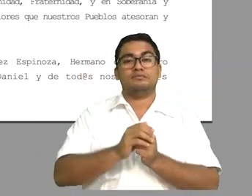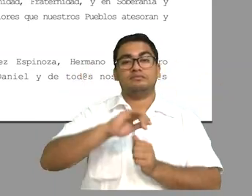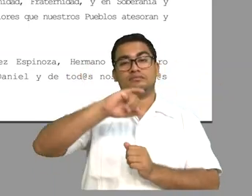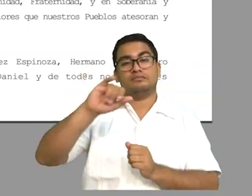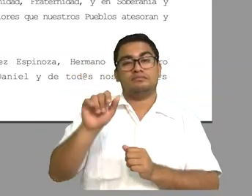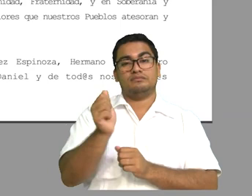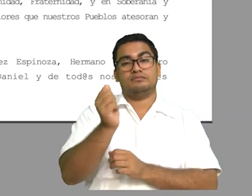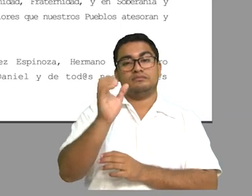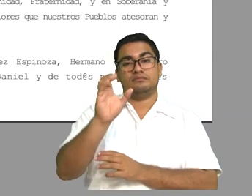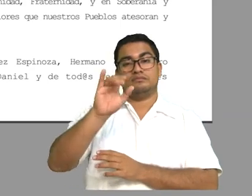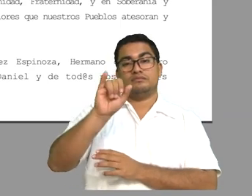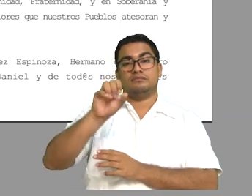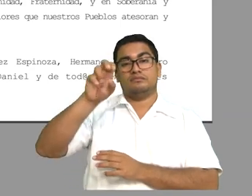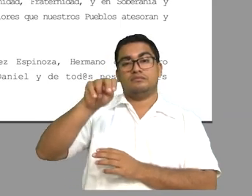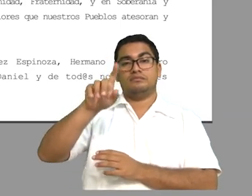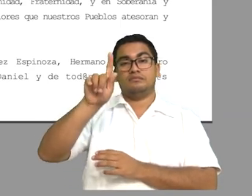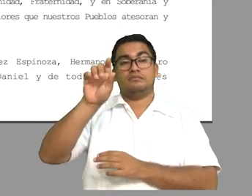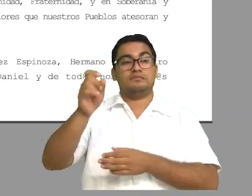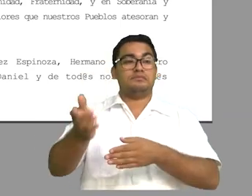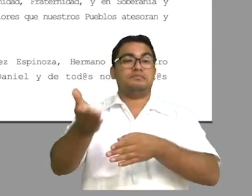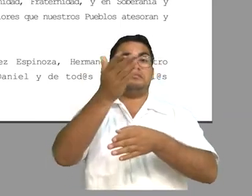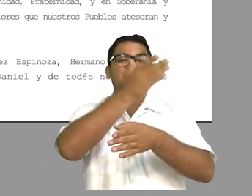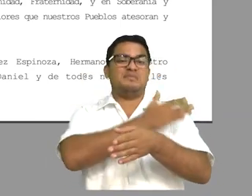Jacinto sufrió tortura,